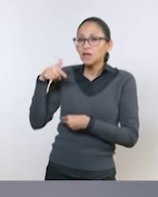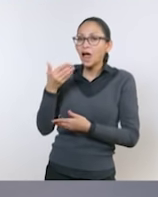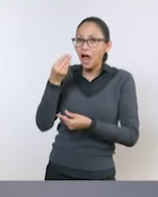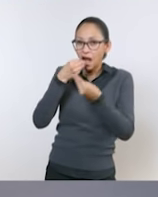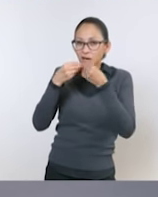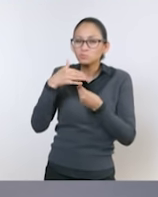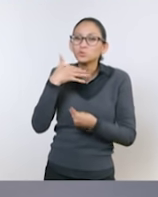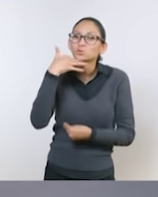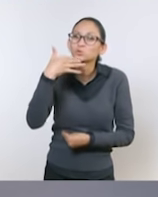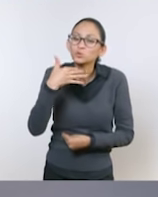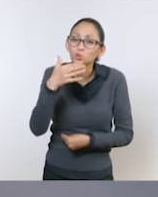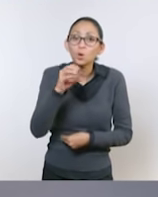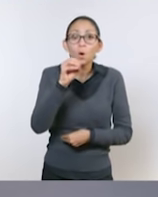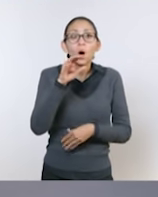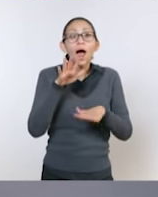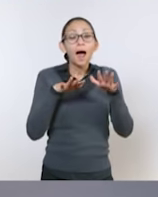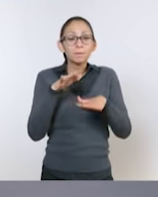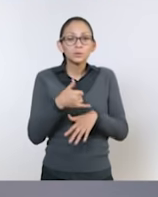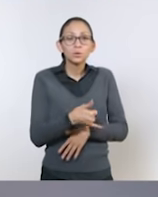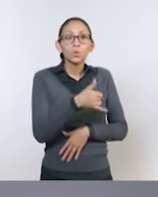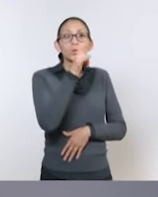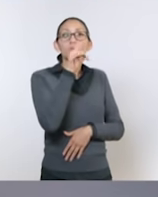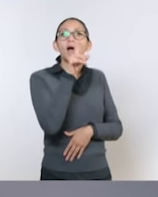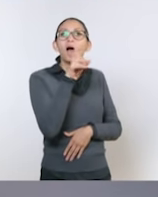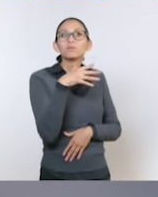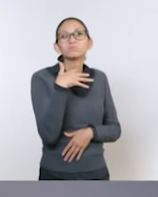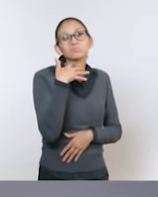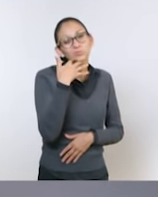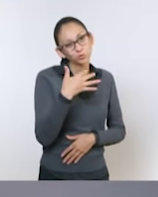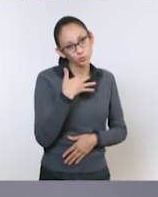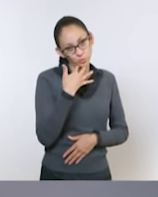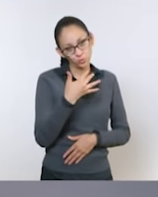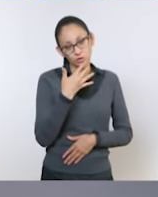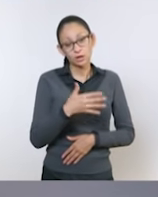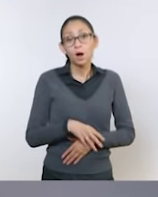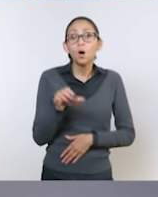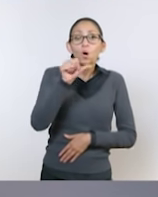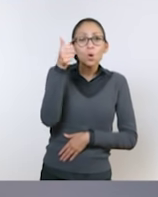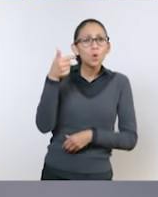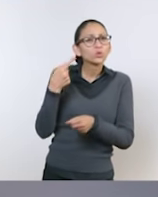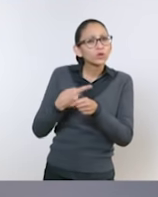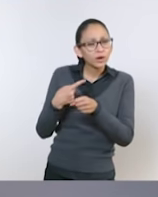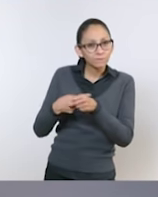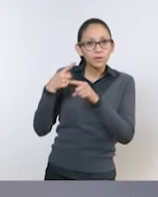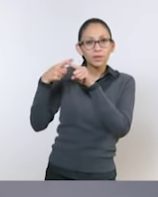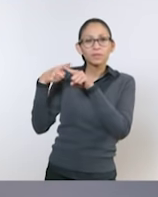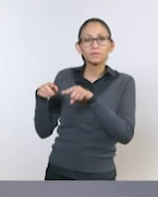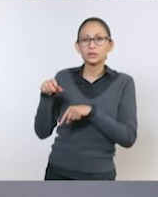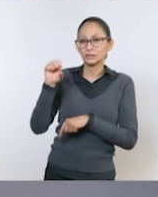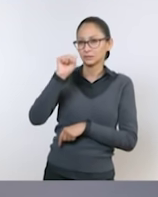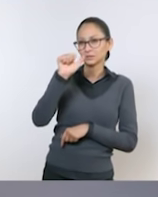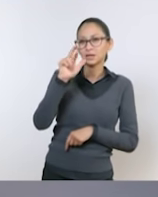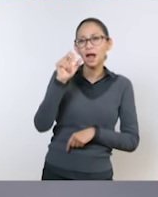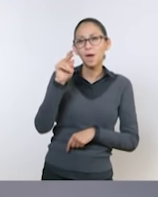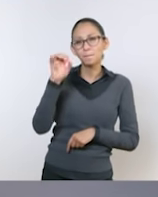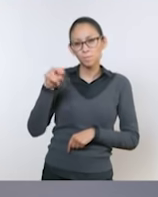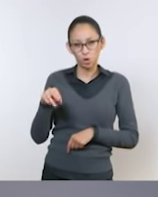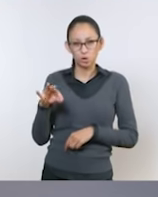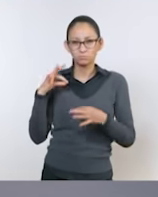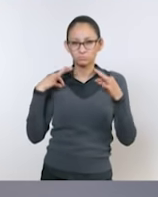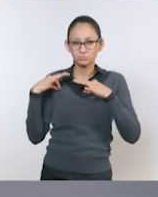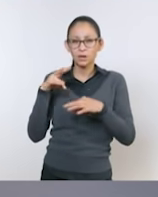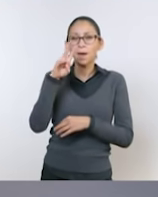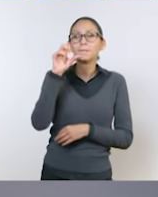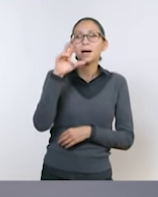en mal estado, contaminados o por tomar agua no desinfectada. Otras enfermedades más comunes está el